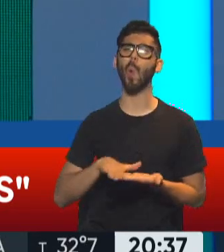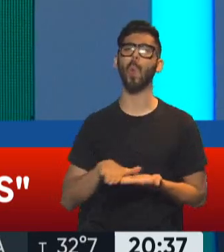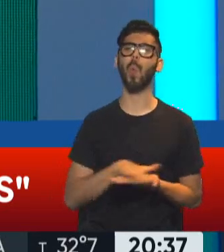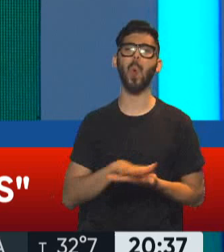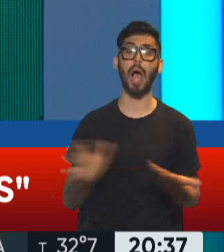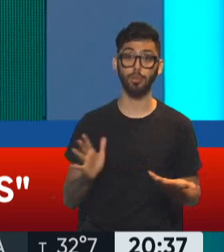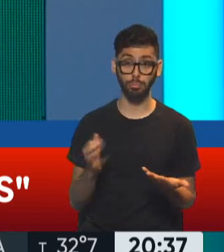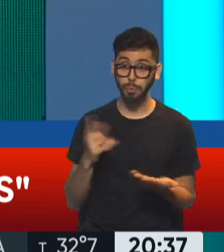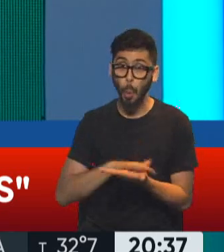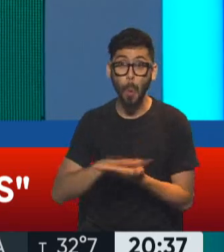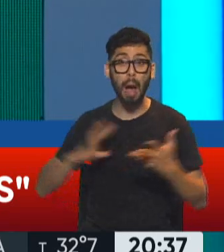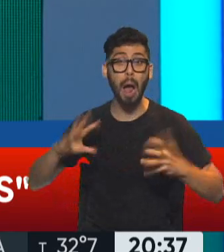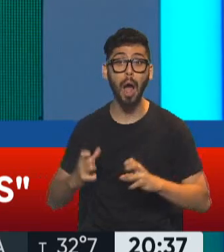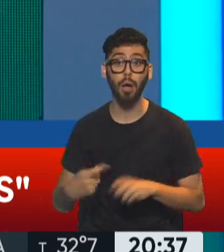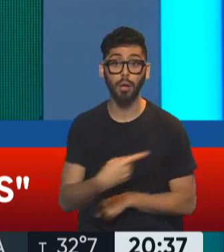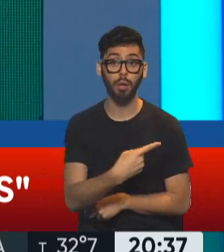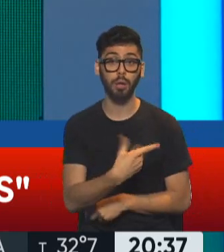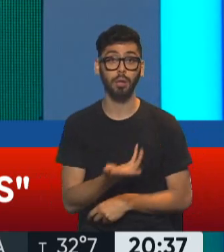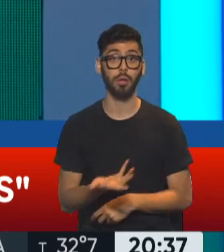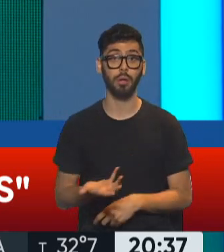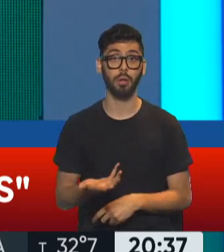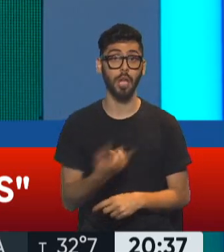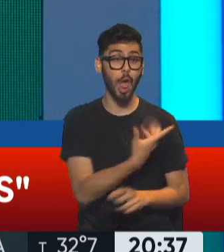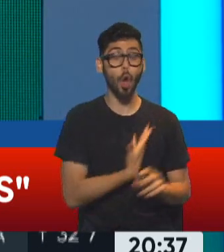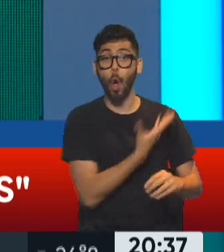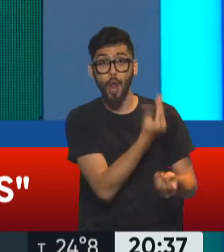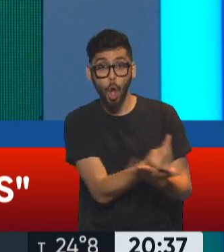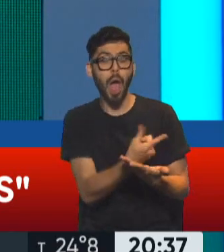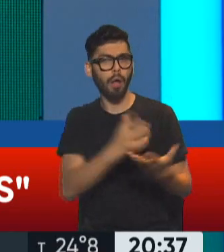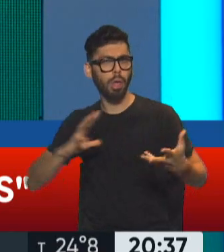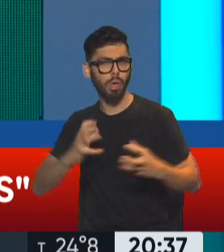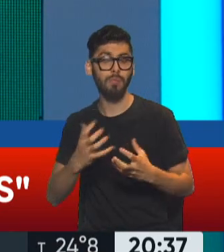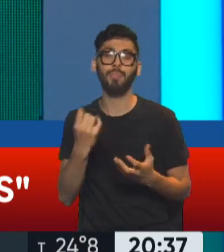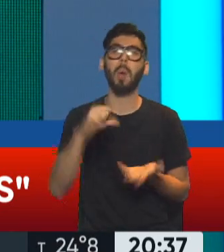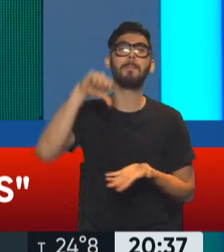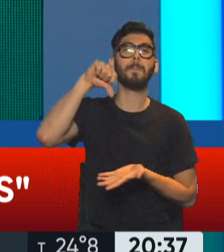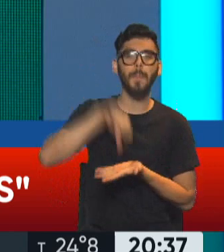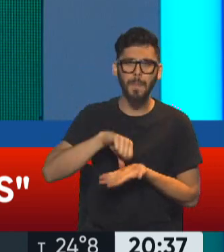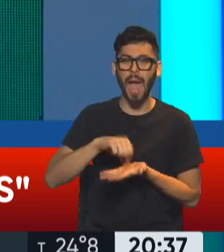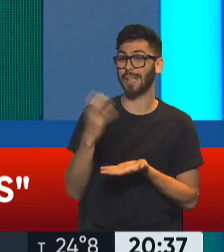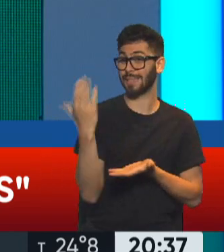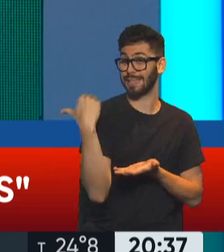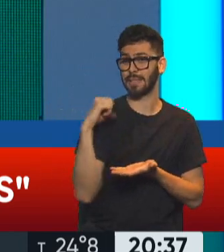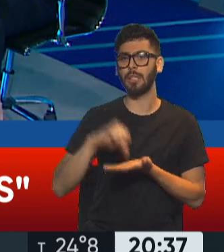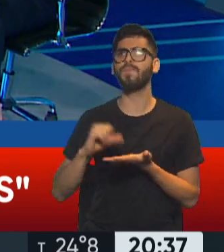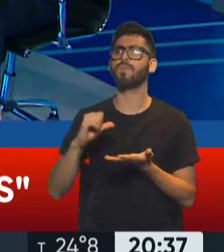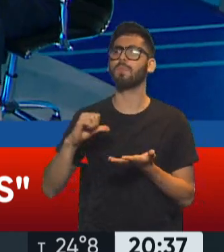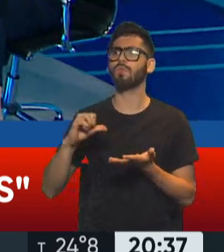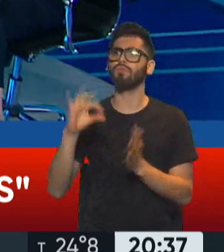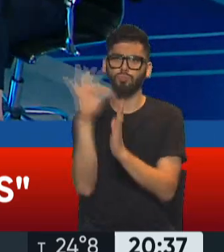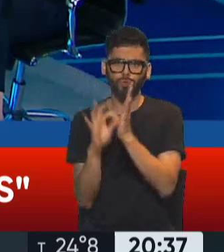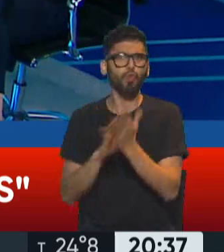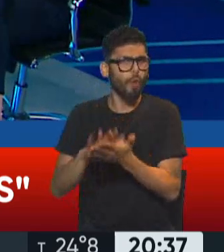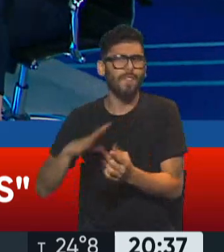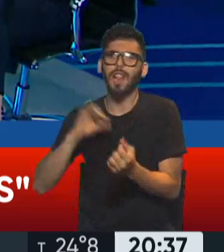lo destruyeron ellos cuando gobernaron. Lo básico lo destruyeron. O sea, ese país que tenía problemas para solucionar en diciembre del